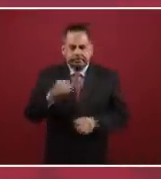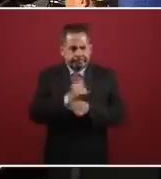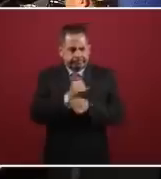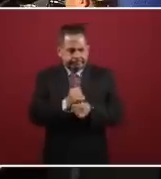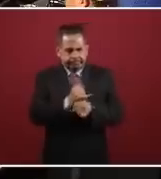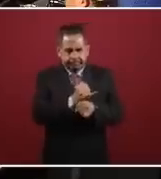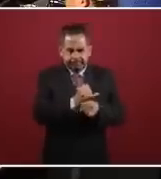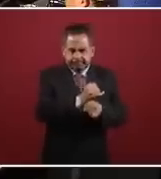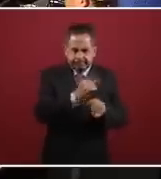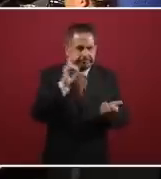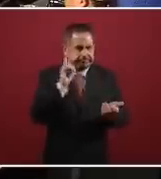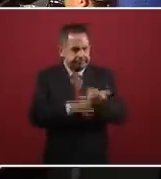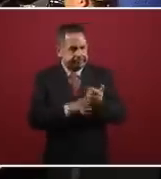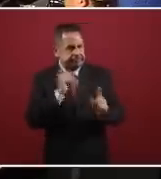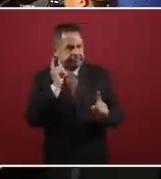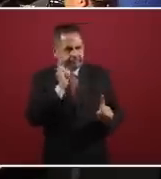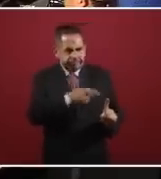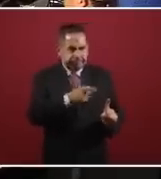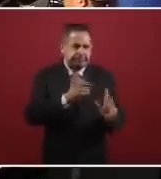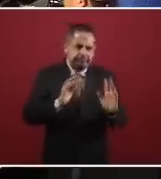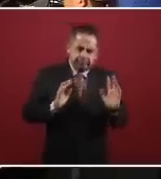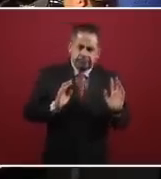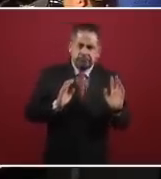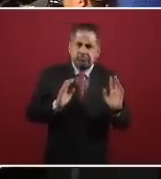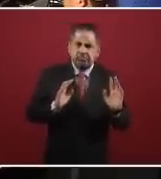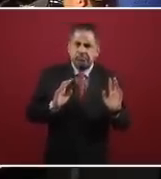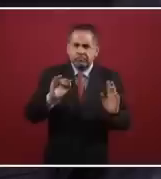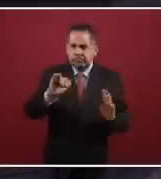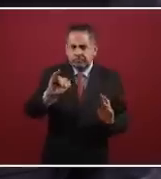investigarse y se tiene que